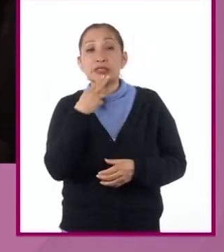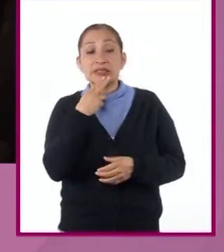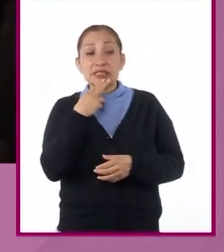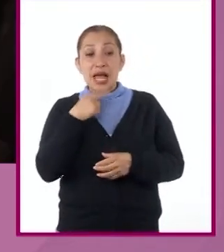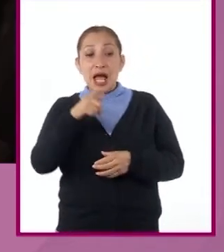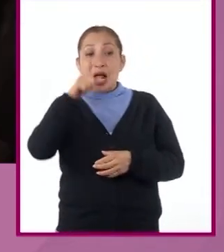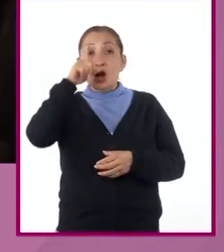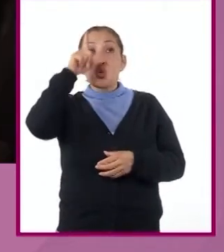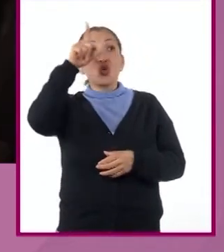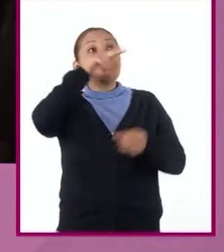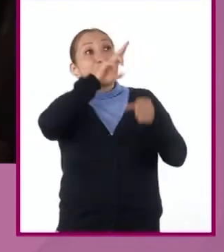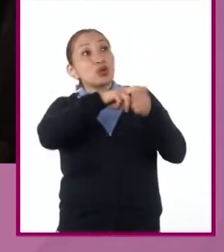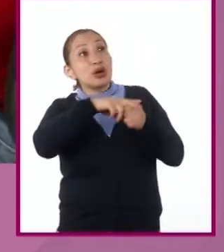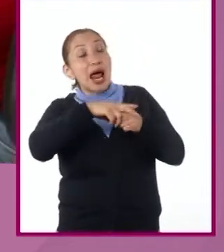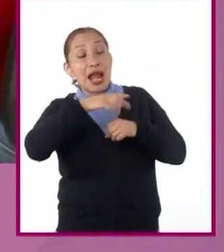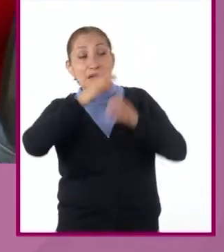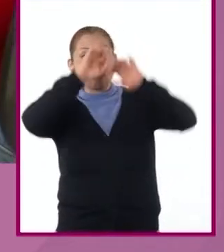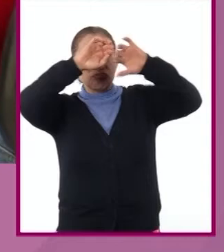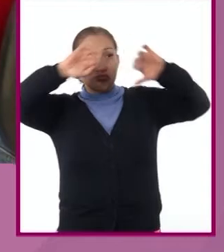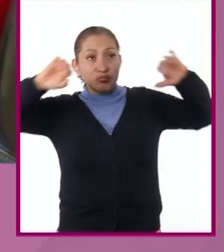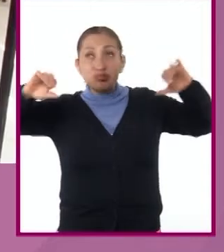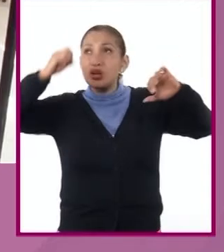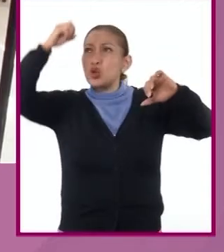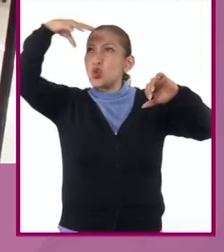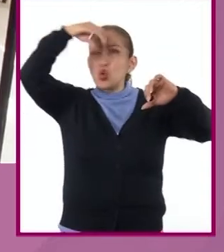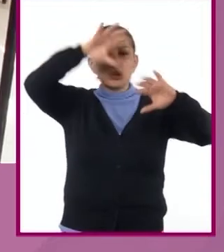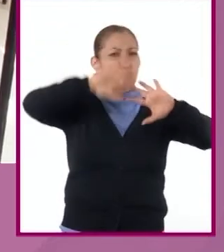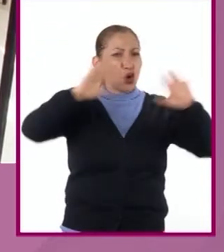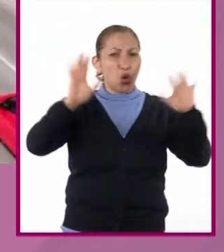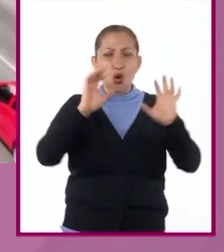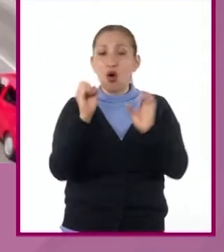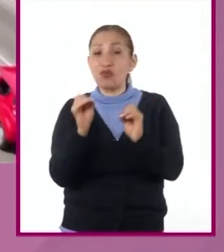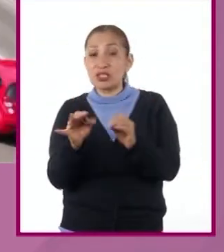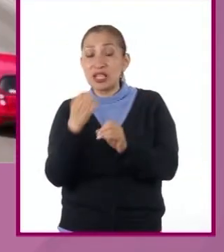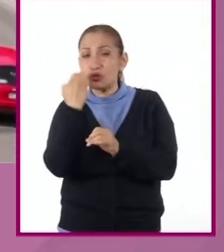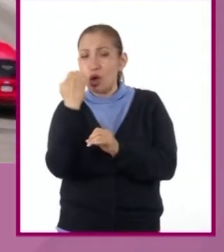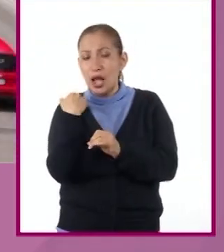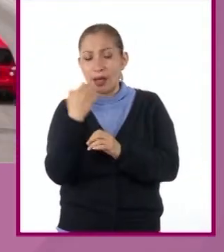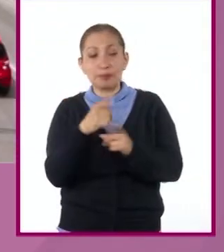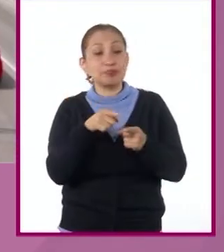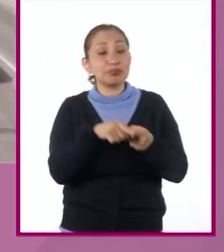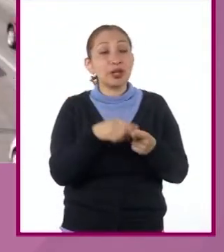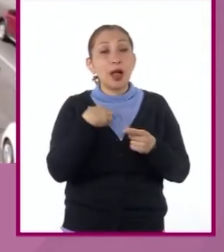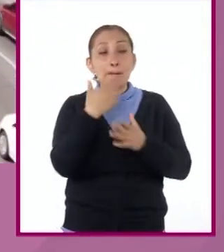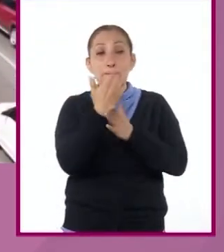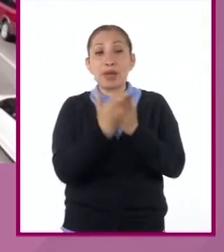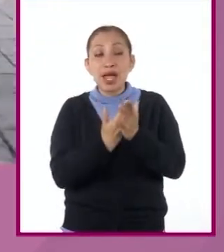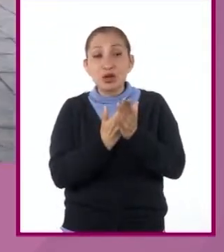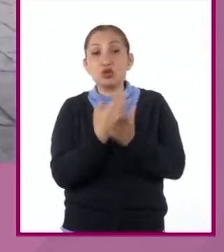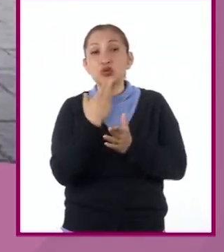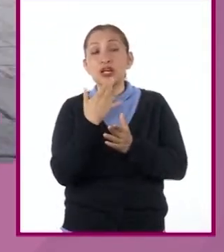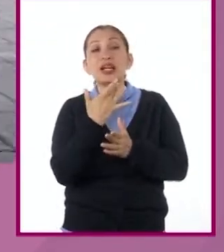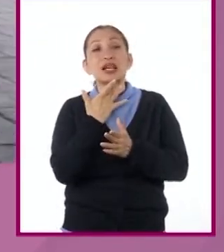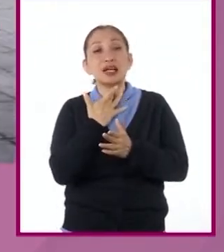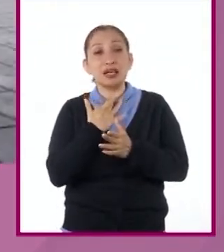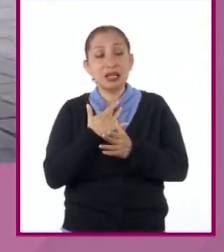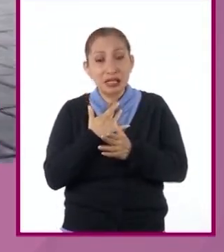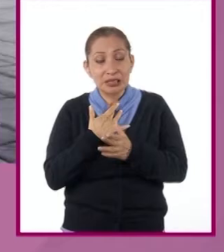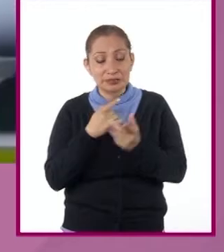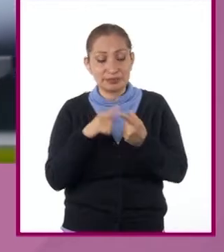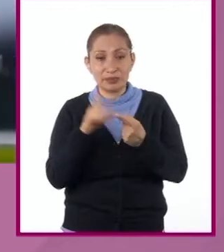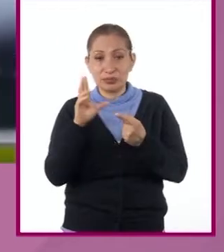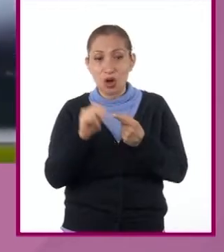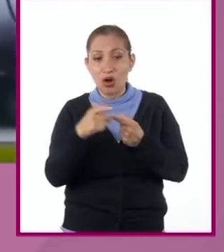la iluminación natural dentro de casas, oficinas y escuelas, disminuir el uso de combustibles fósiles como